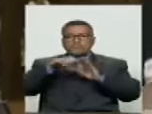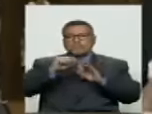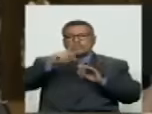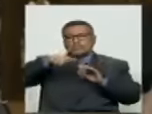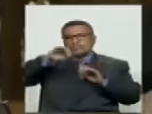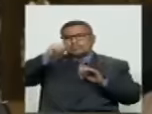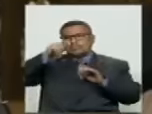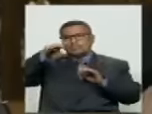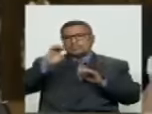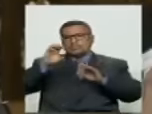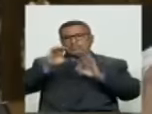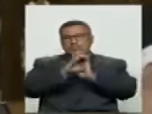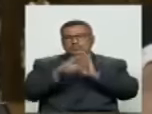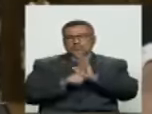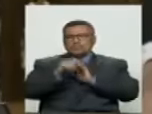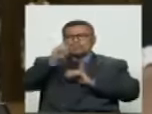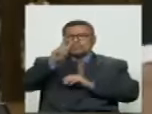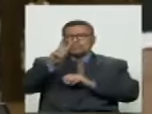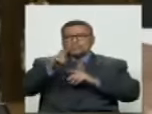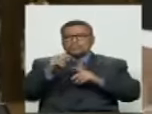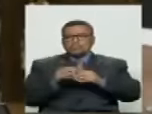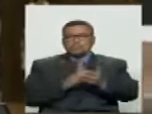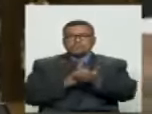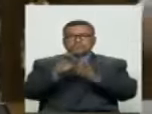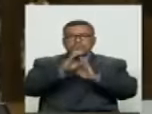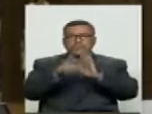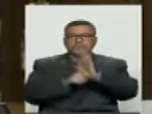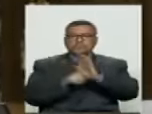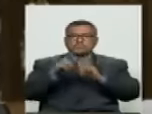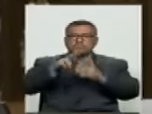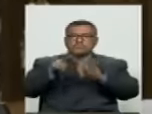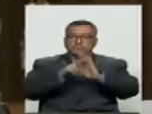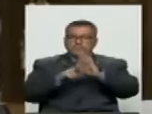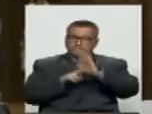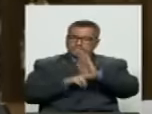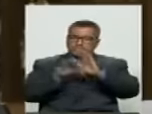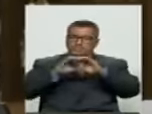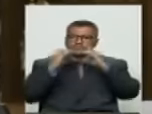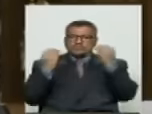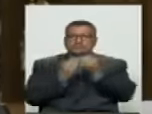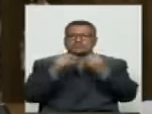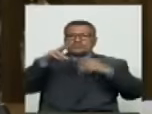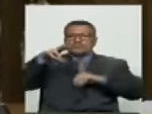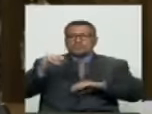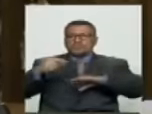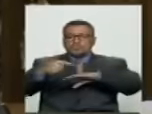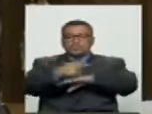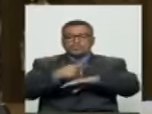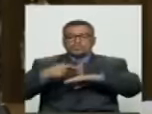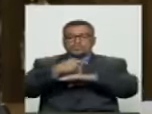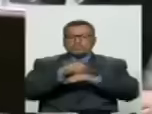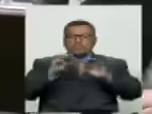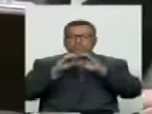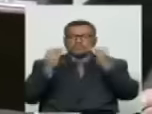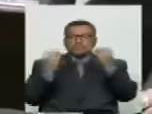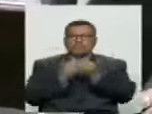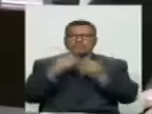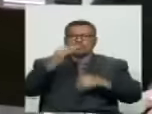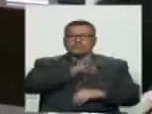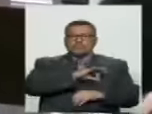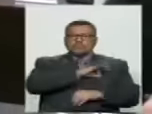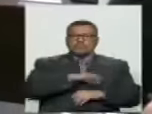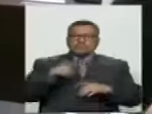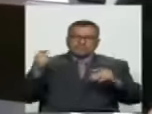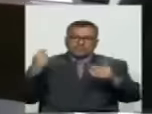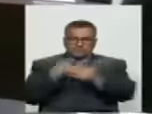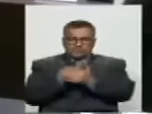Acápite, capítulo 2, de la Constitución y Registro de las Organizaciones No Gubernamentales y Organizaciones Sociales sin